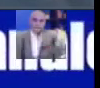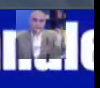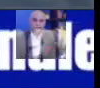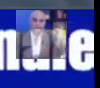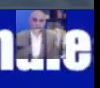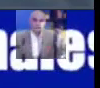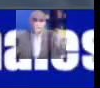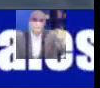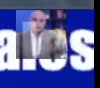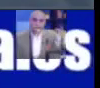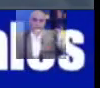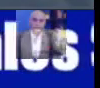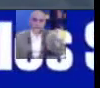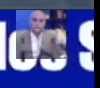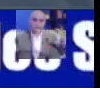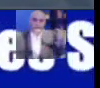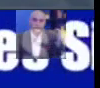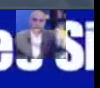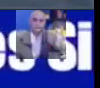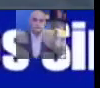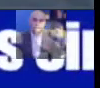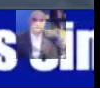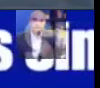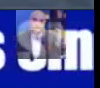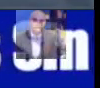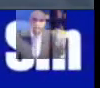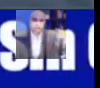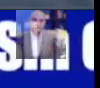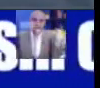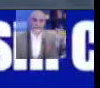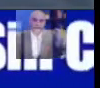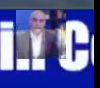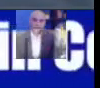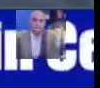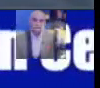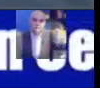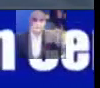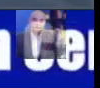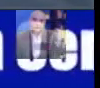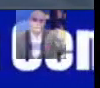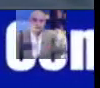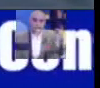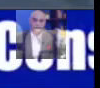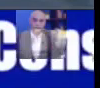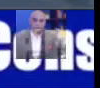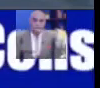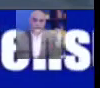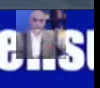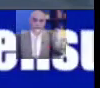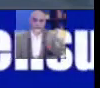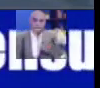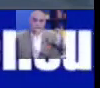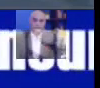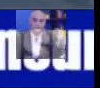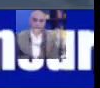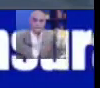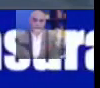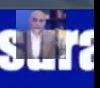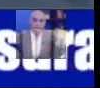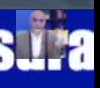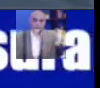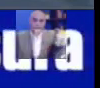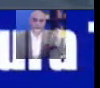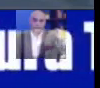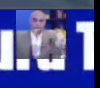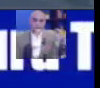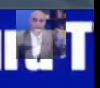y formalmente a problemas ya longevos y al mismo tiempo atender reclamos sociales para mejorar